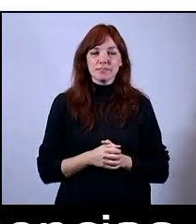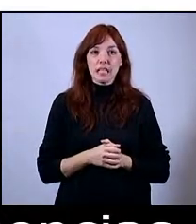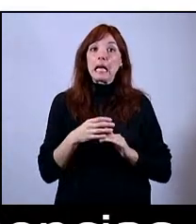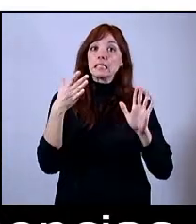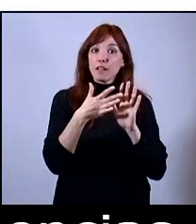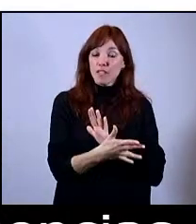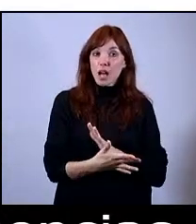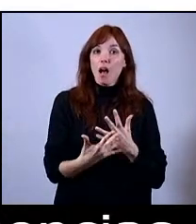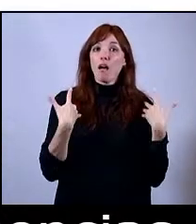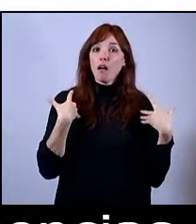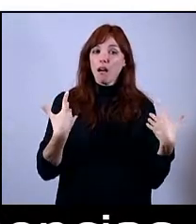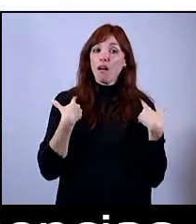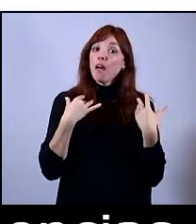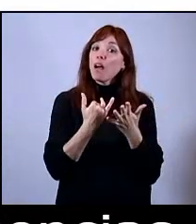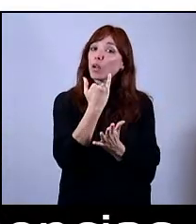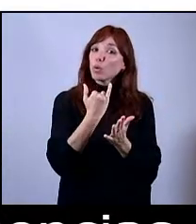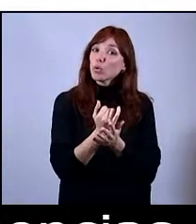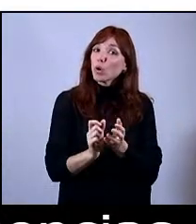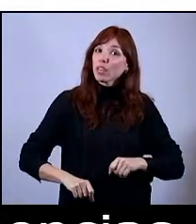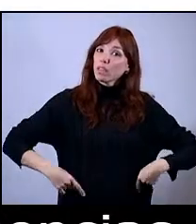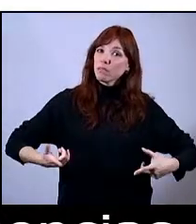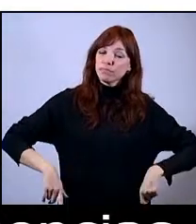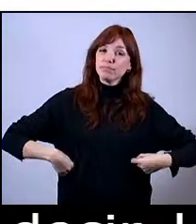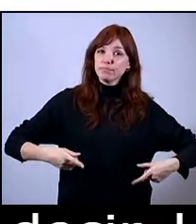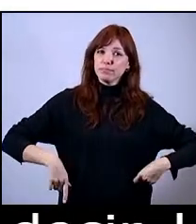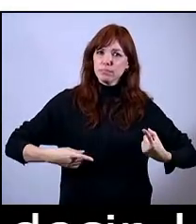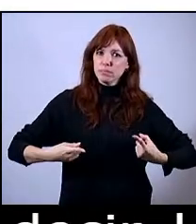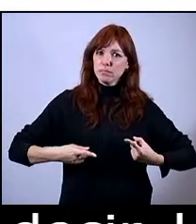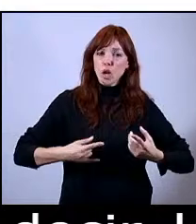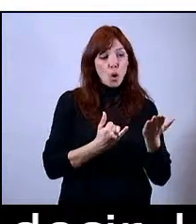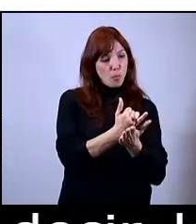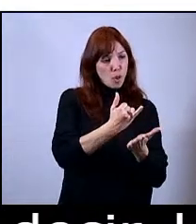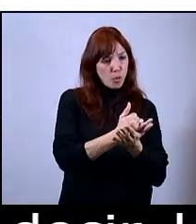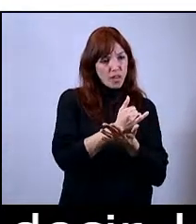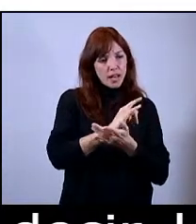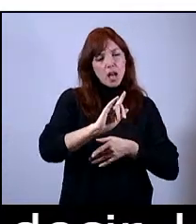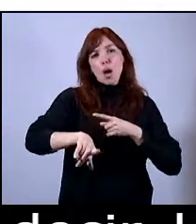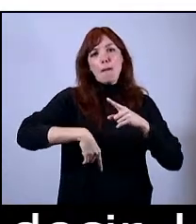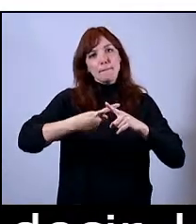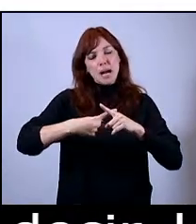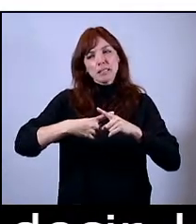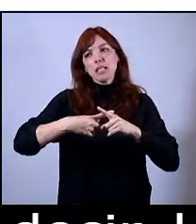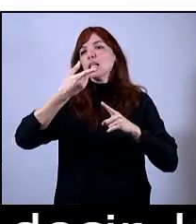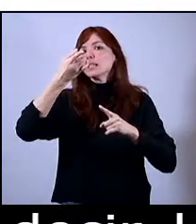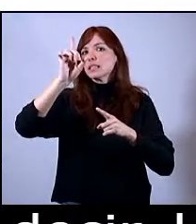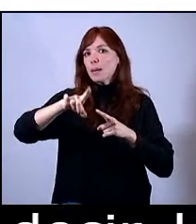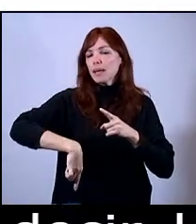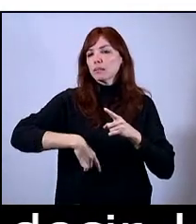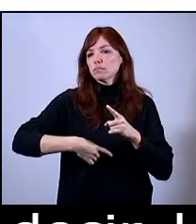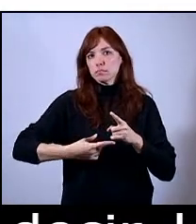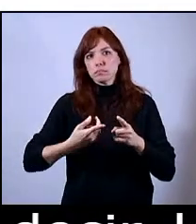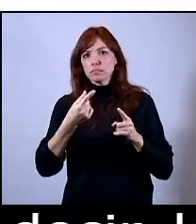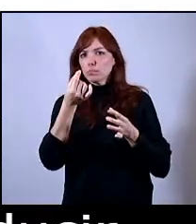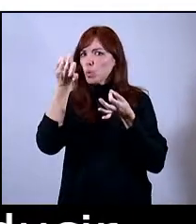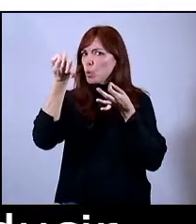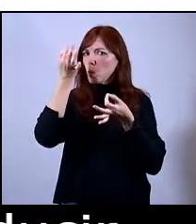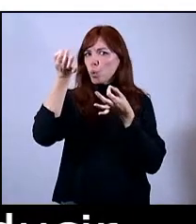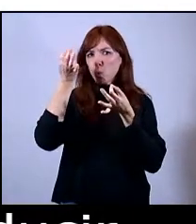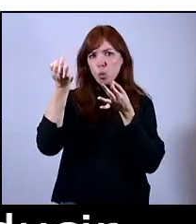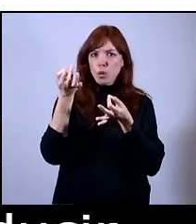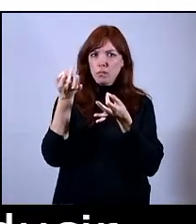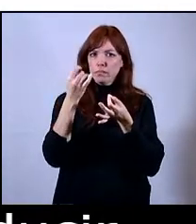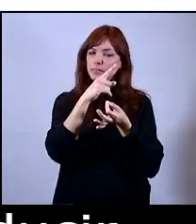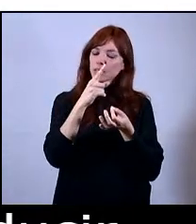cuesta dinero al agricultor no solo producir, sino ya producir con esos requisitos.